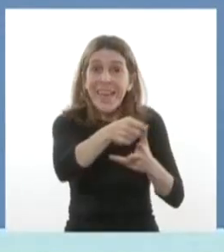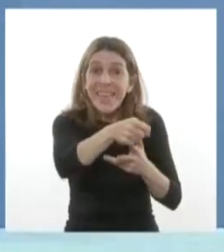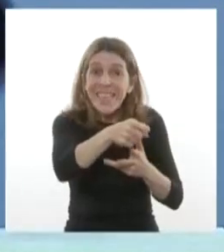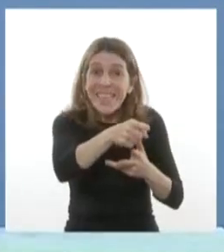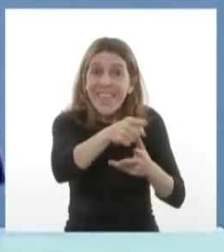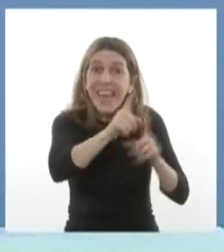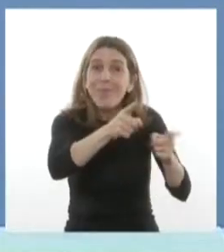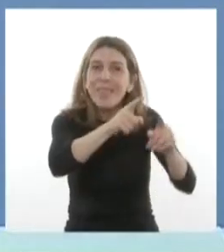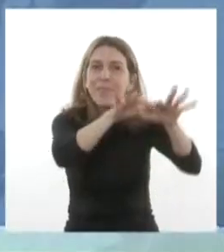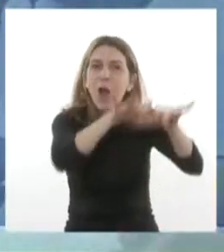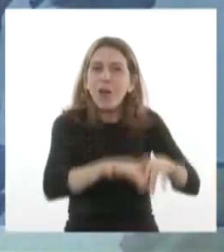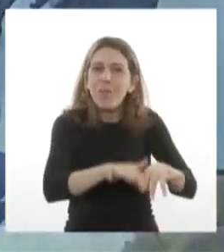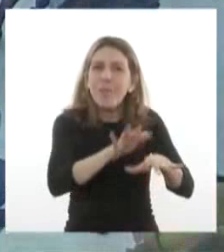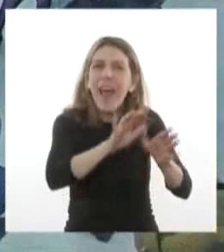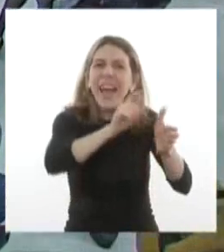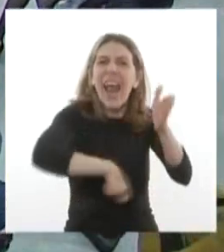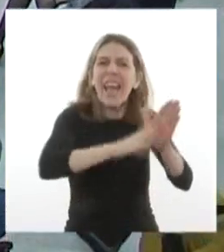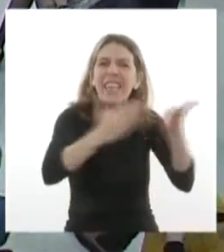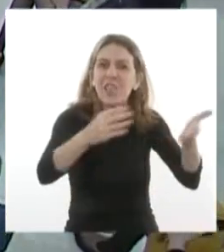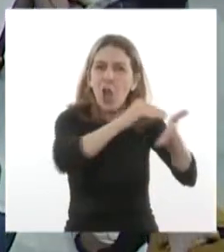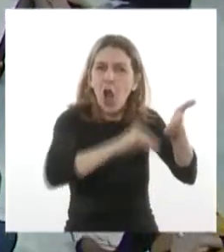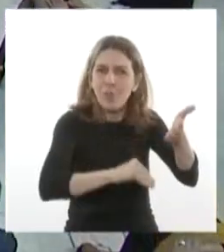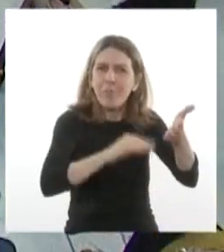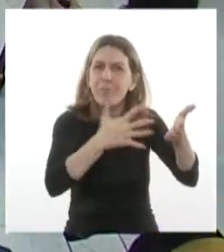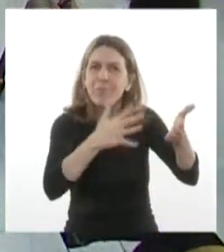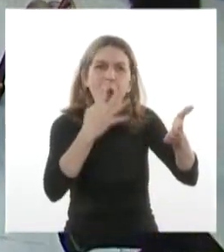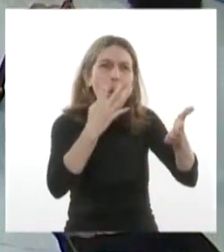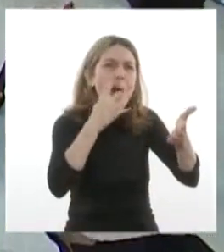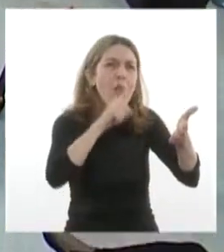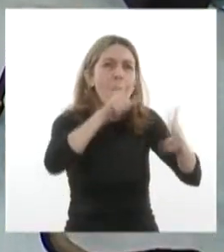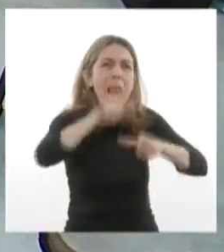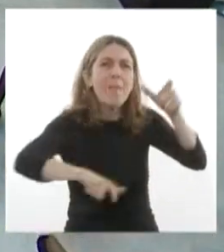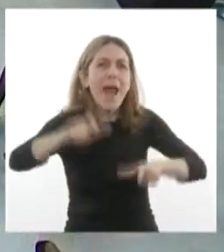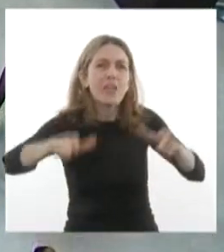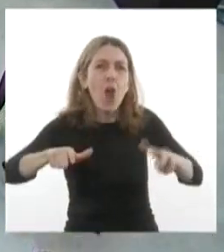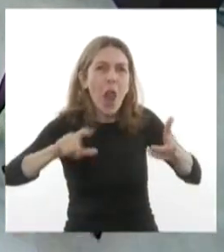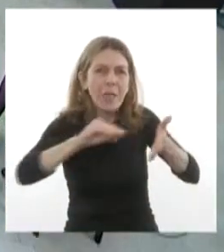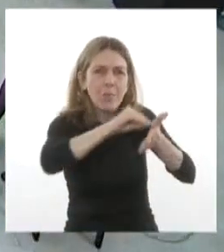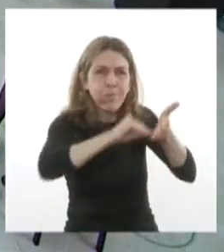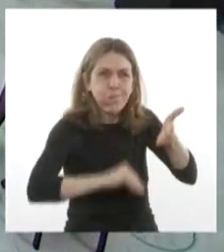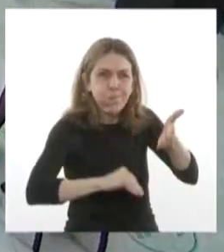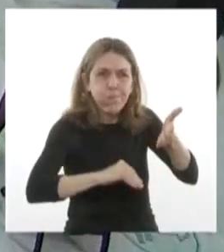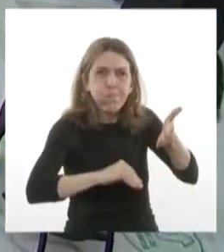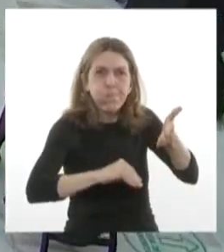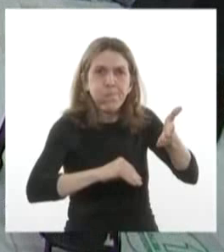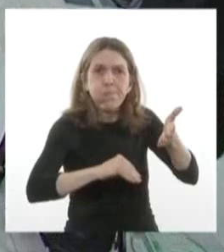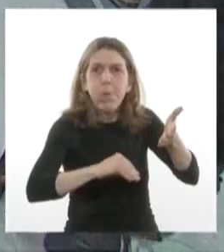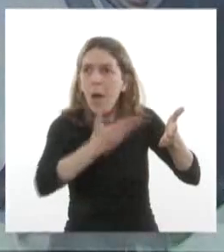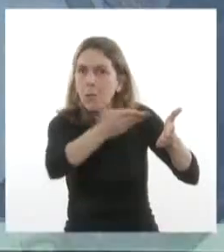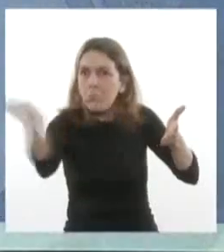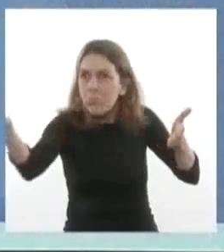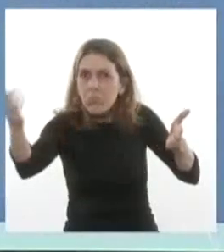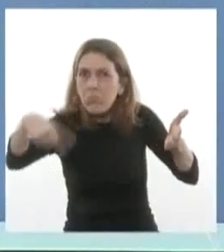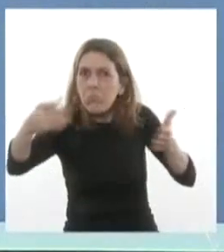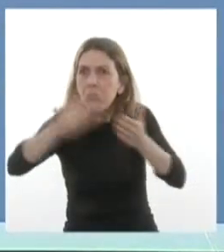ese listado, en ese registro, donde hay alrededor de 4.000 personas, vayan y busquen allí